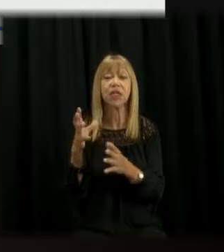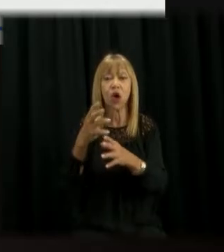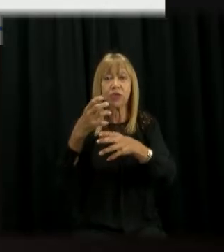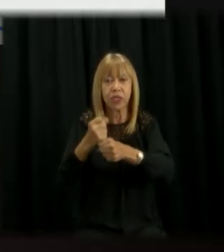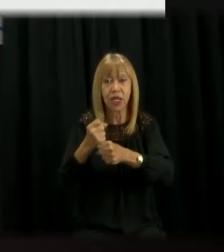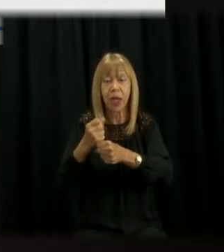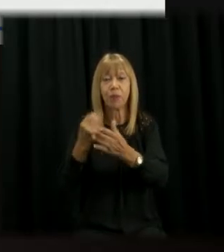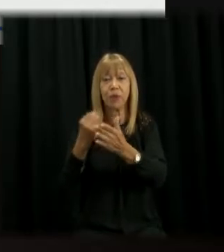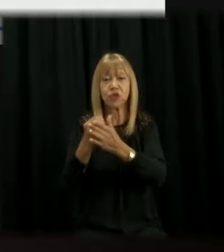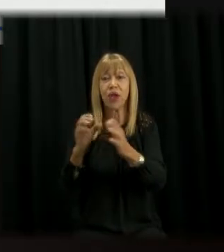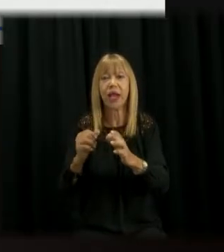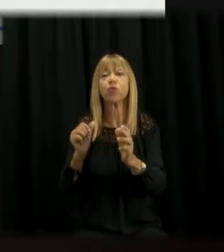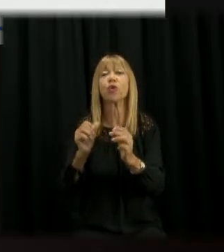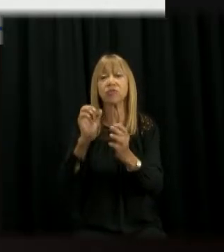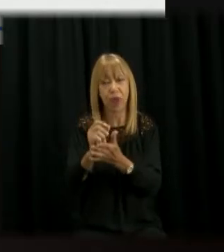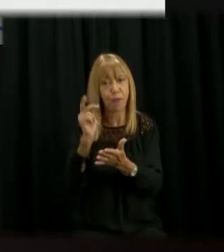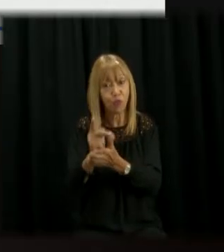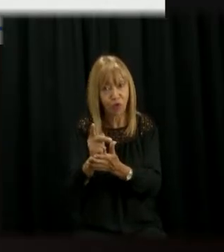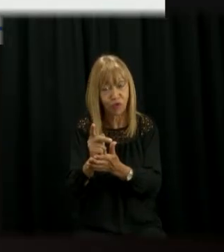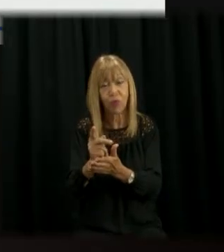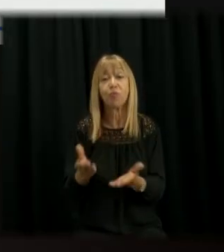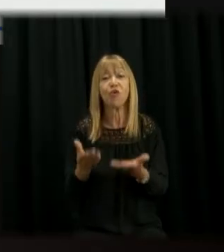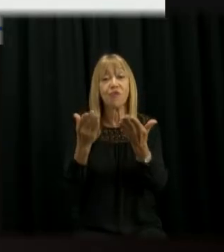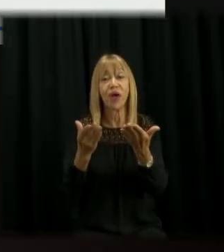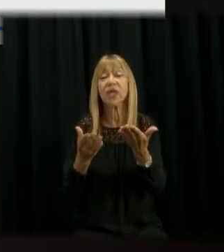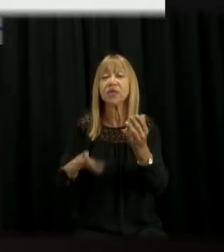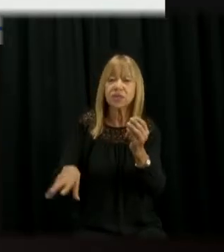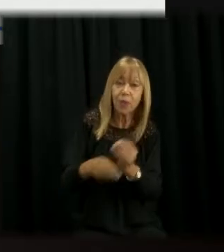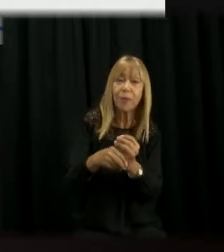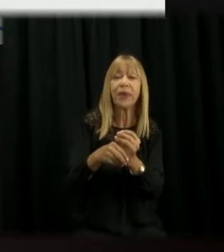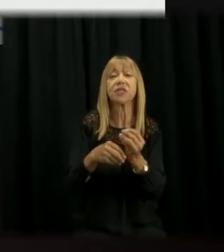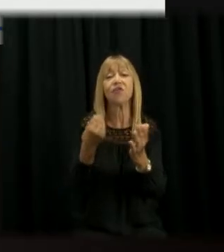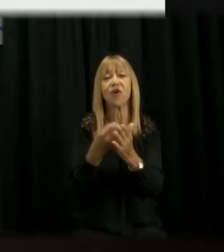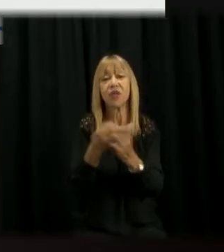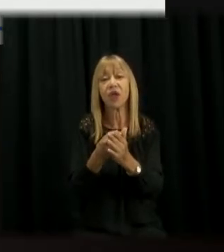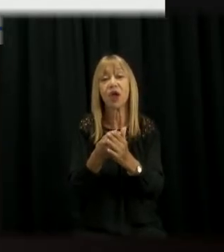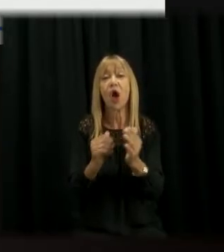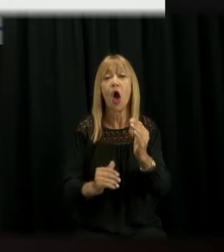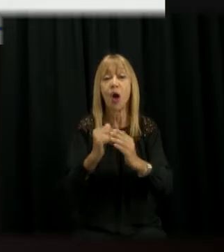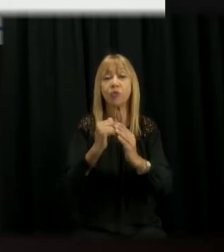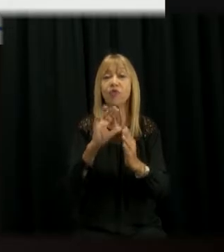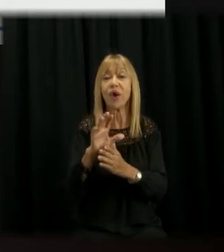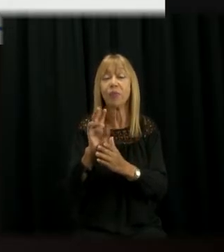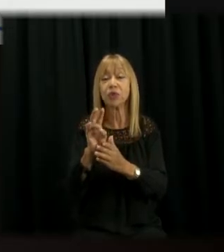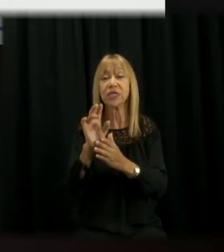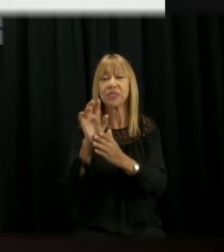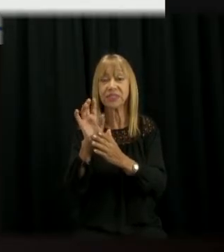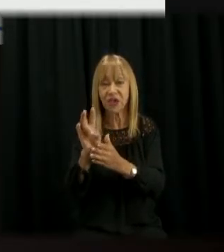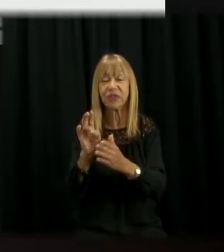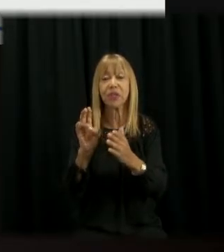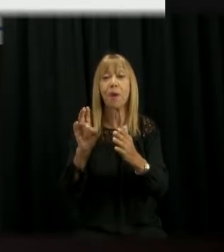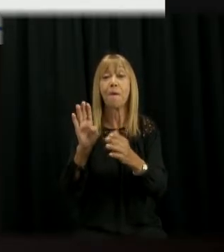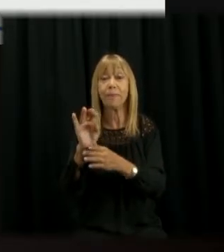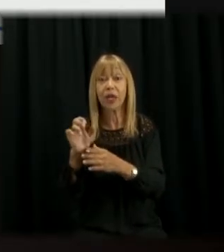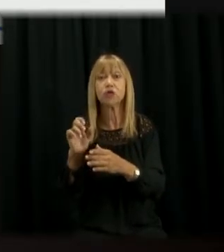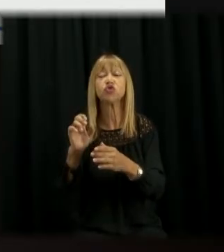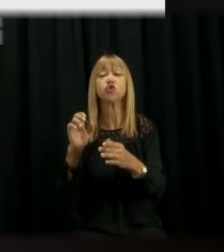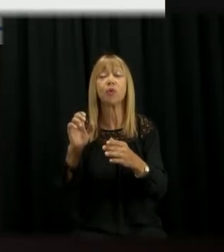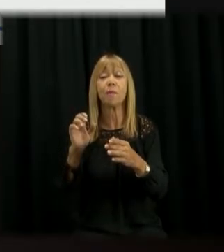2019, la ley de las apropiaciones consolidadas se pasó, lo cual le daba fondos hasta 5.700